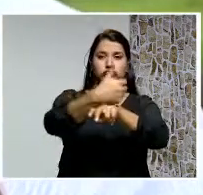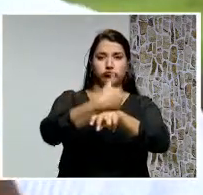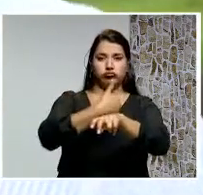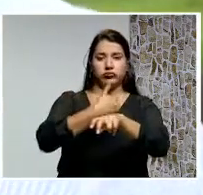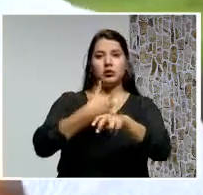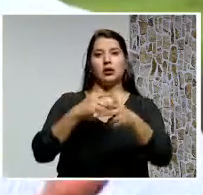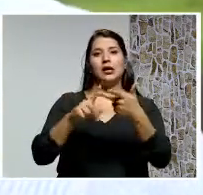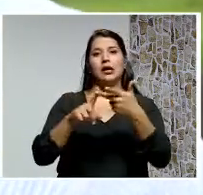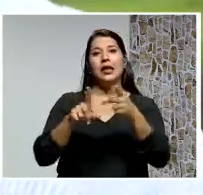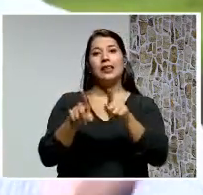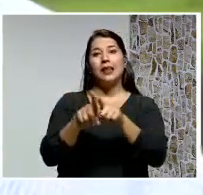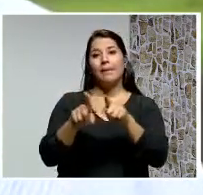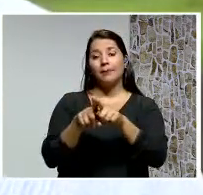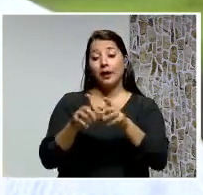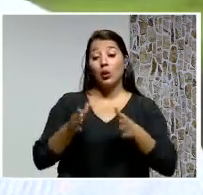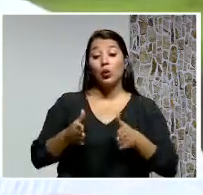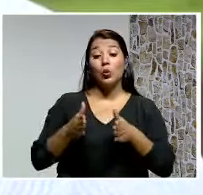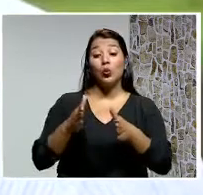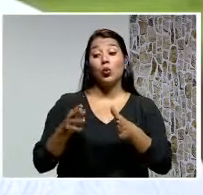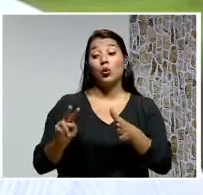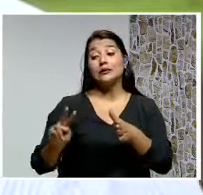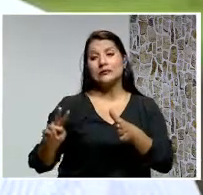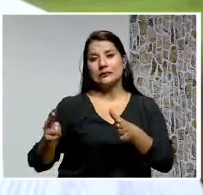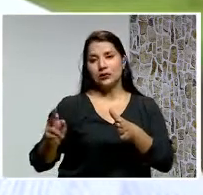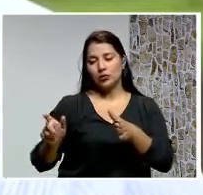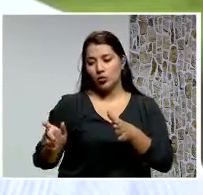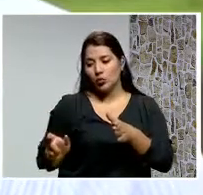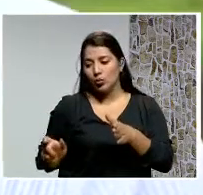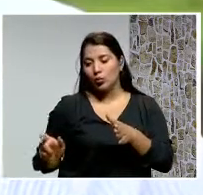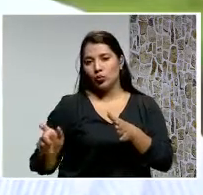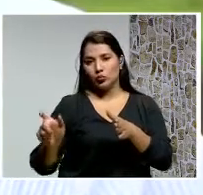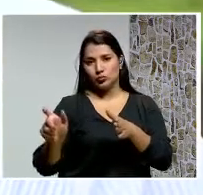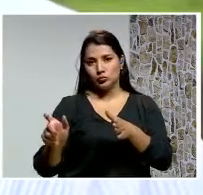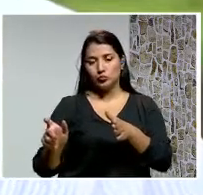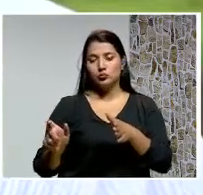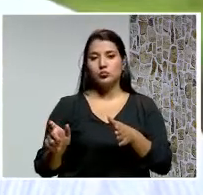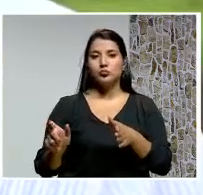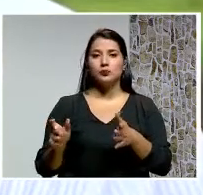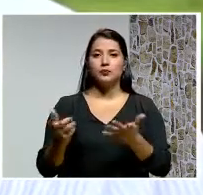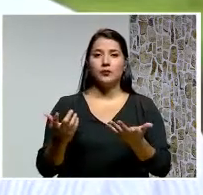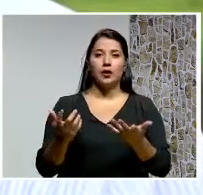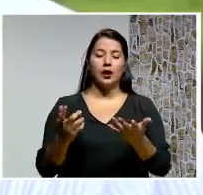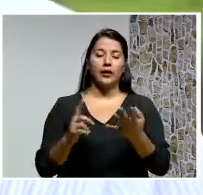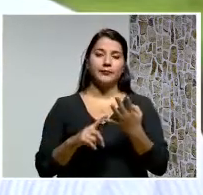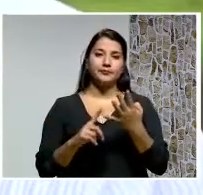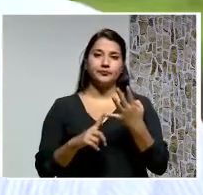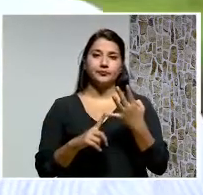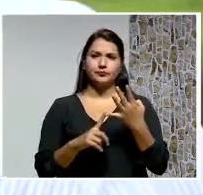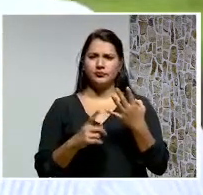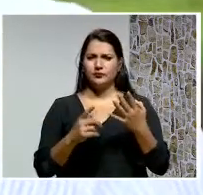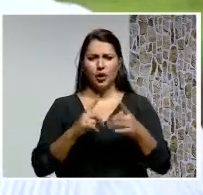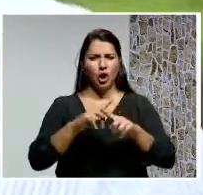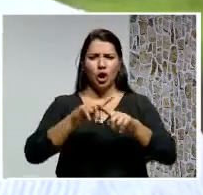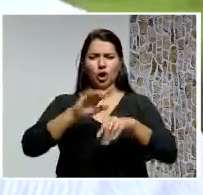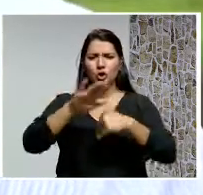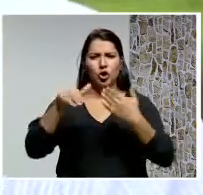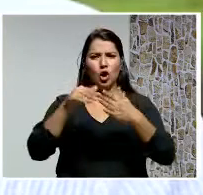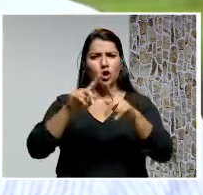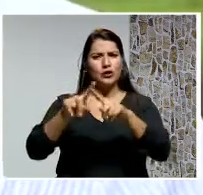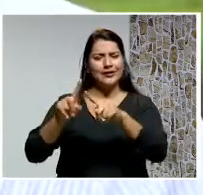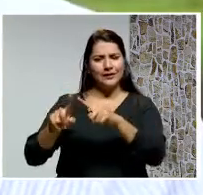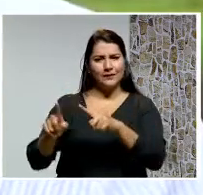marginales, carreteras adicionales que tienen que ser aparte de los cuatro carriles, hay todo tipo de